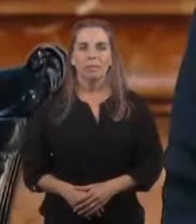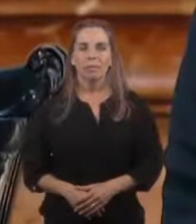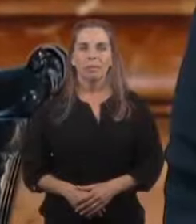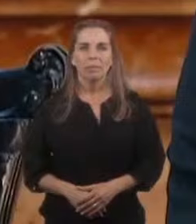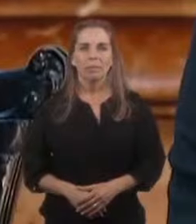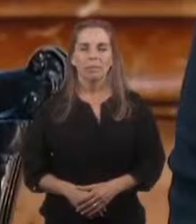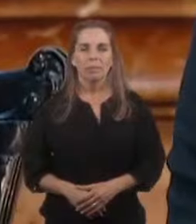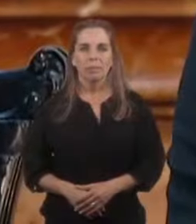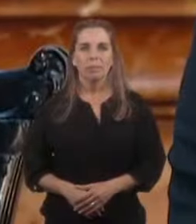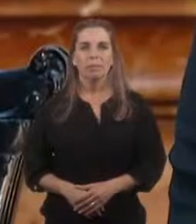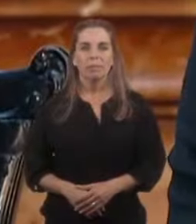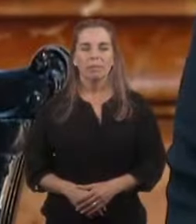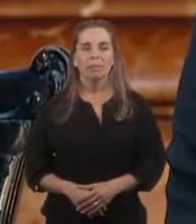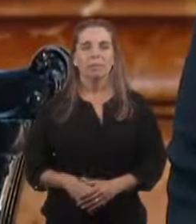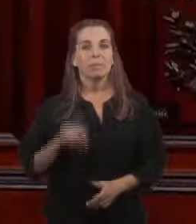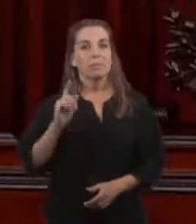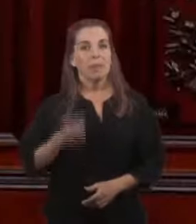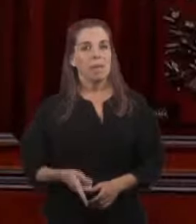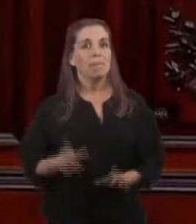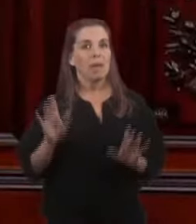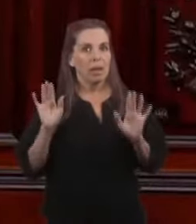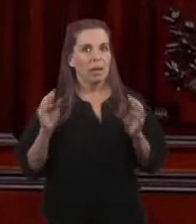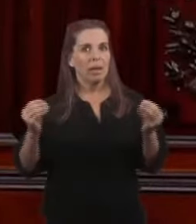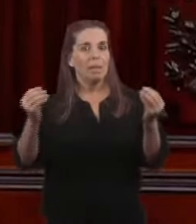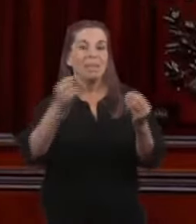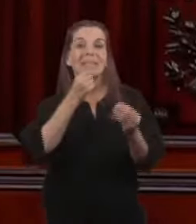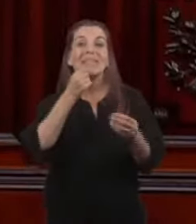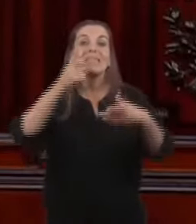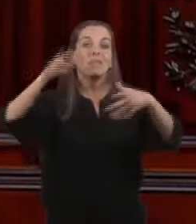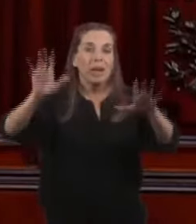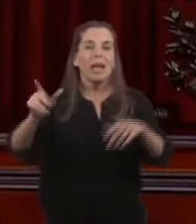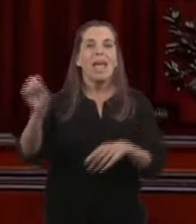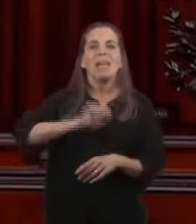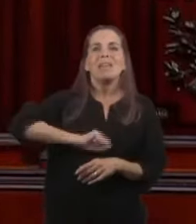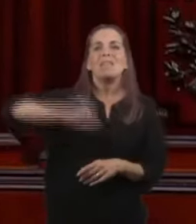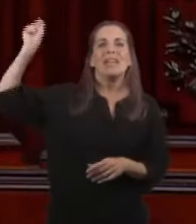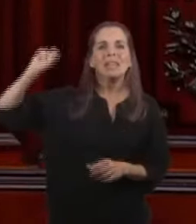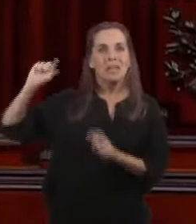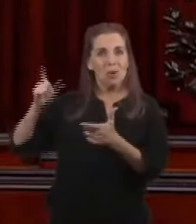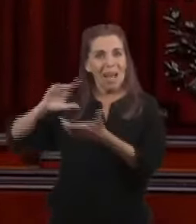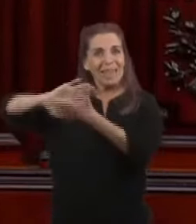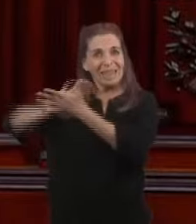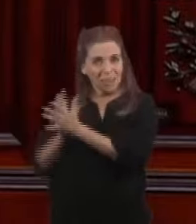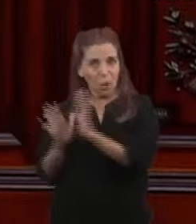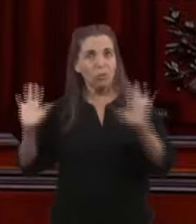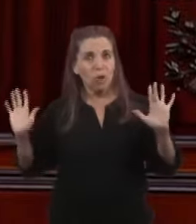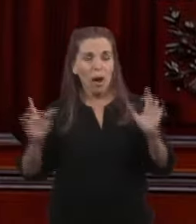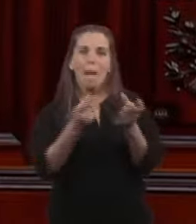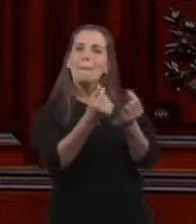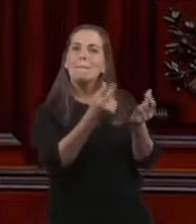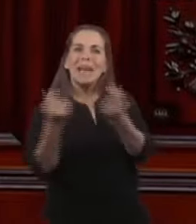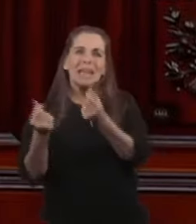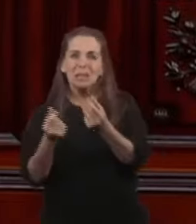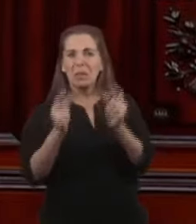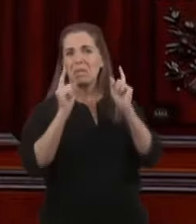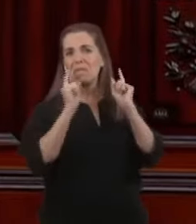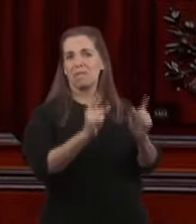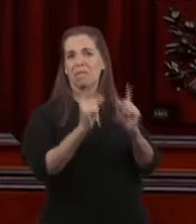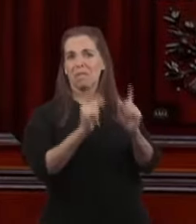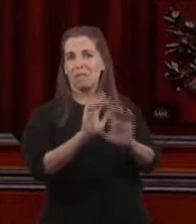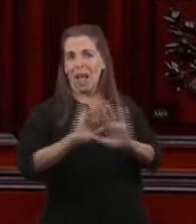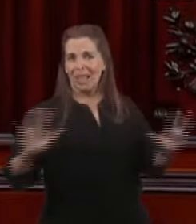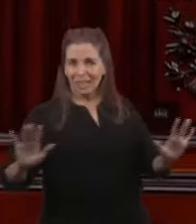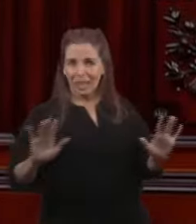camino es más y que al no haber inflación no haya distorsión de precios y que en consecuencia las personas las familias y las